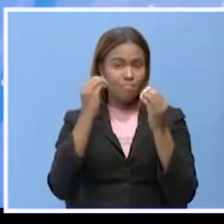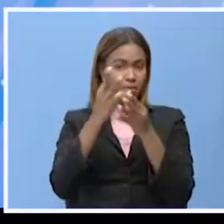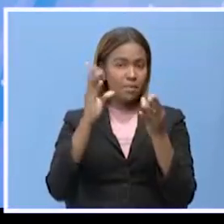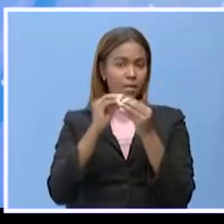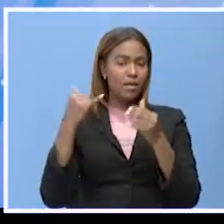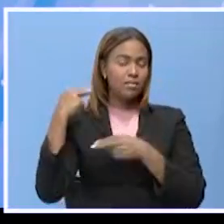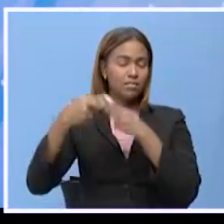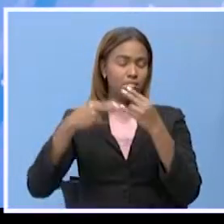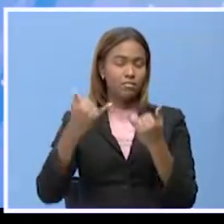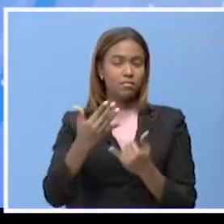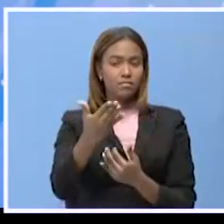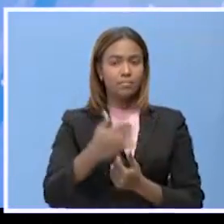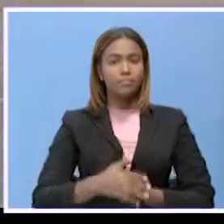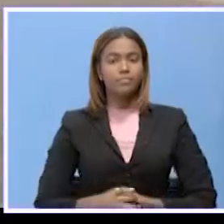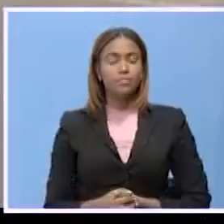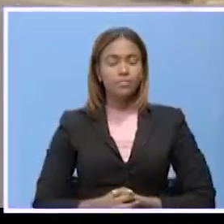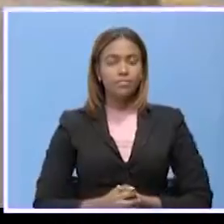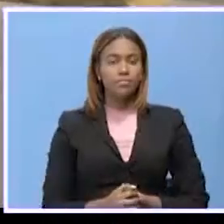la siguiente historia.